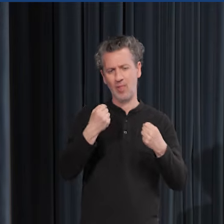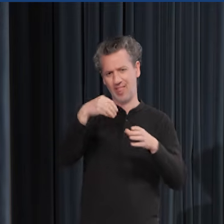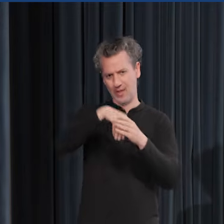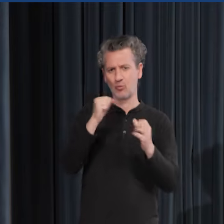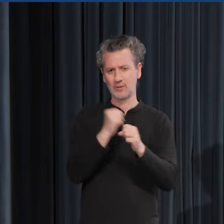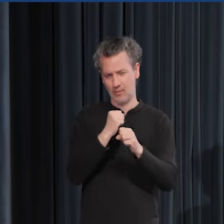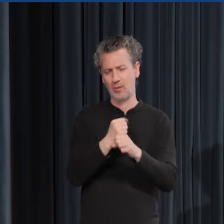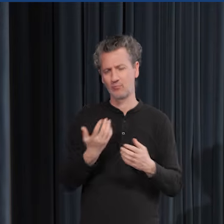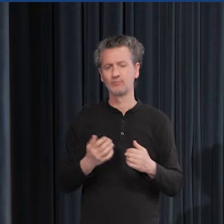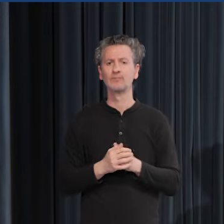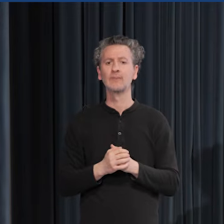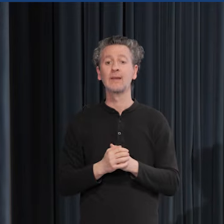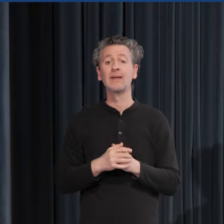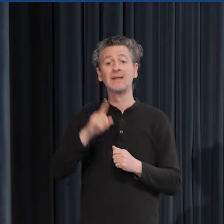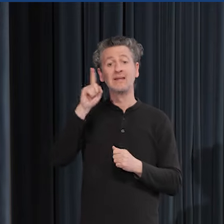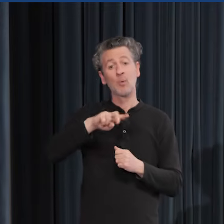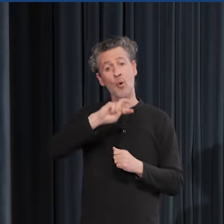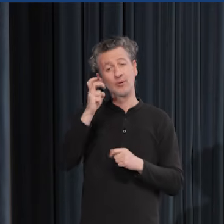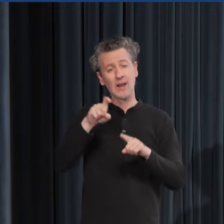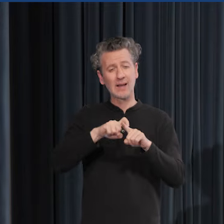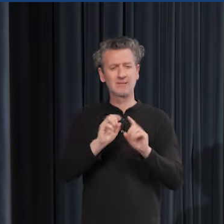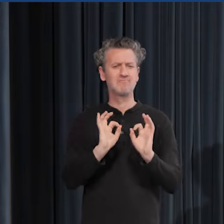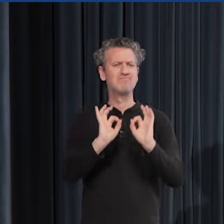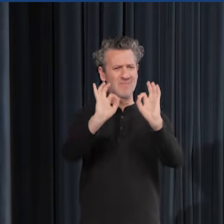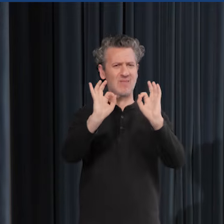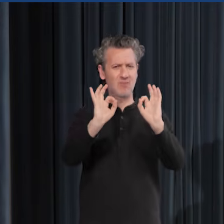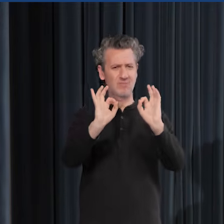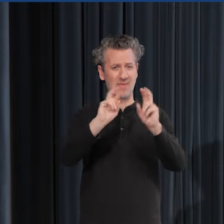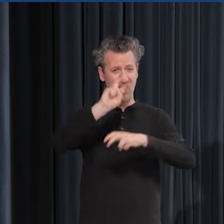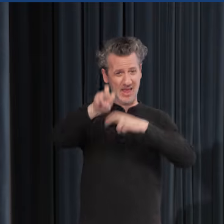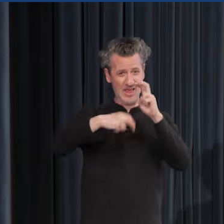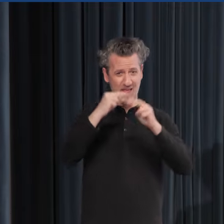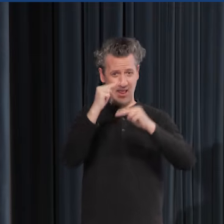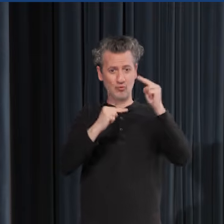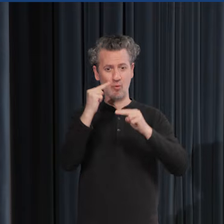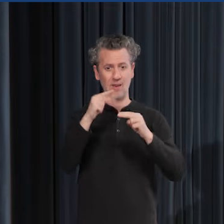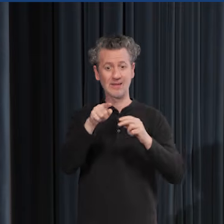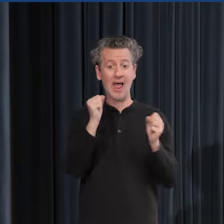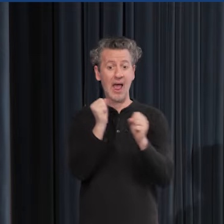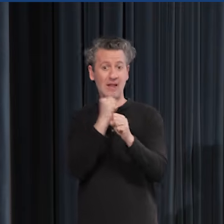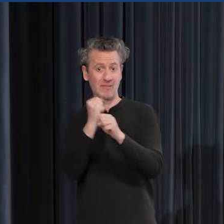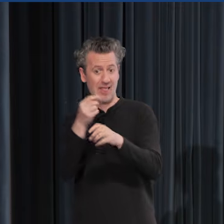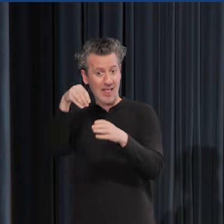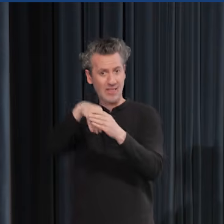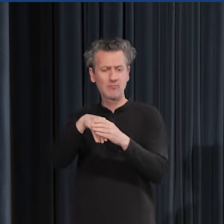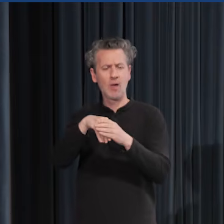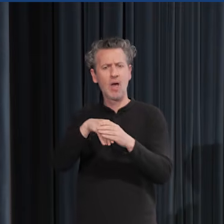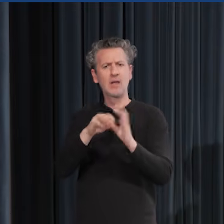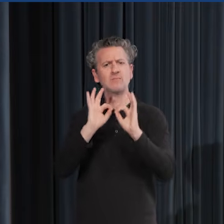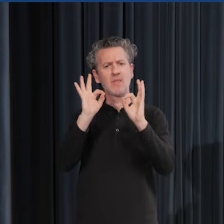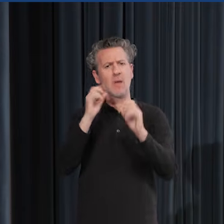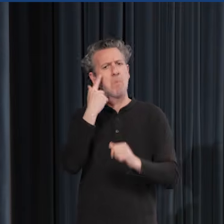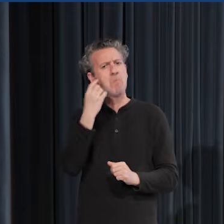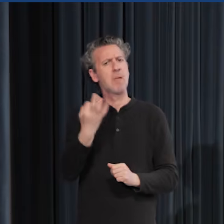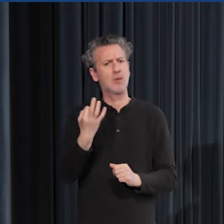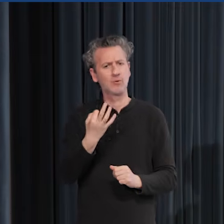También podemos indicar como característica particular de las obras las actividades que se llevan a cabo, que pueden ser especialmente peligrosas. Entre ellas